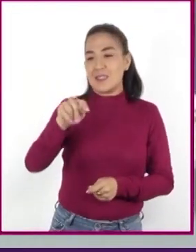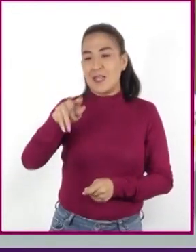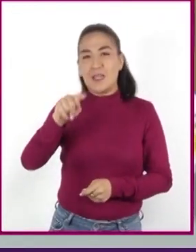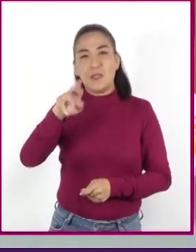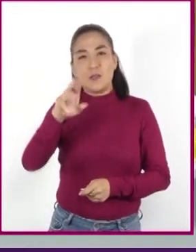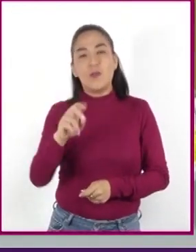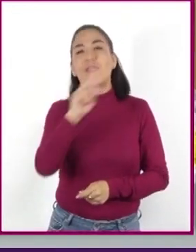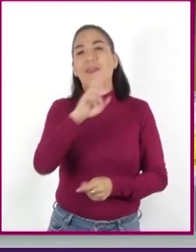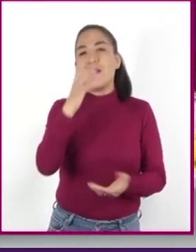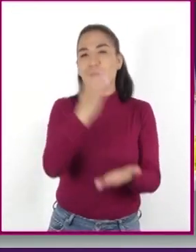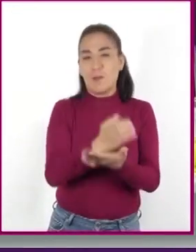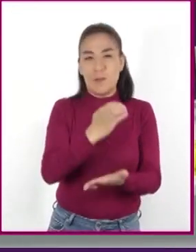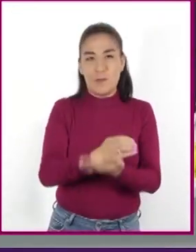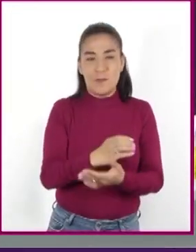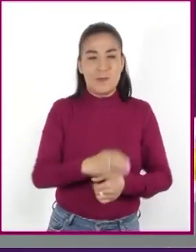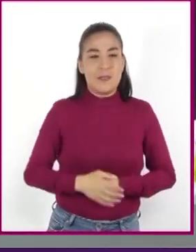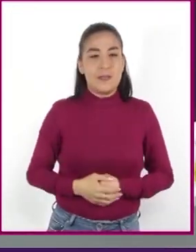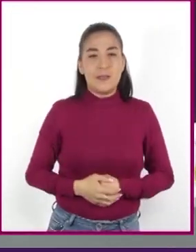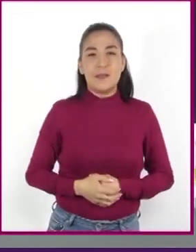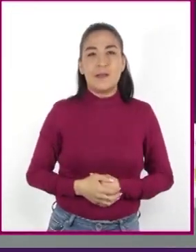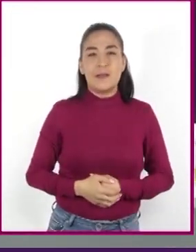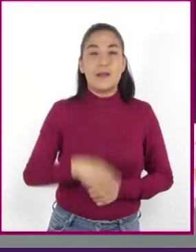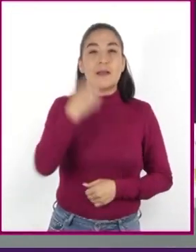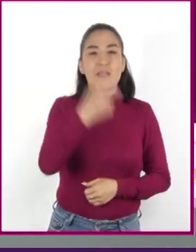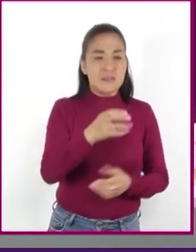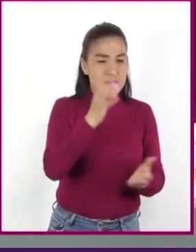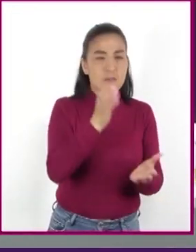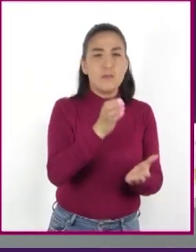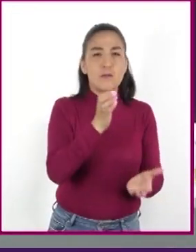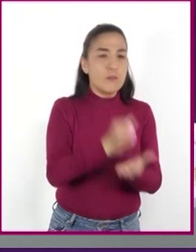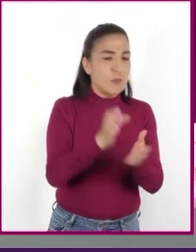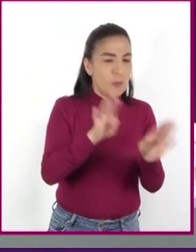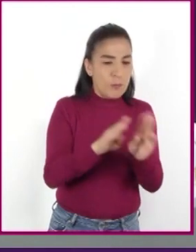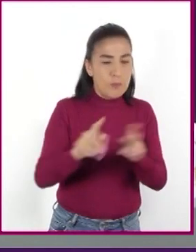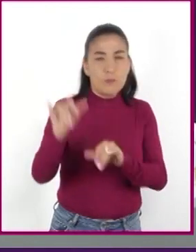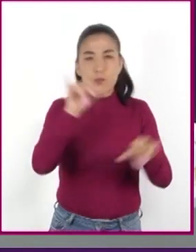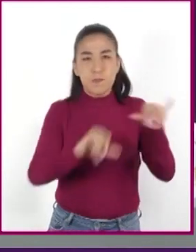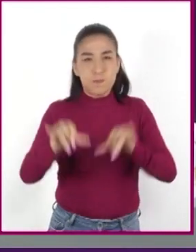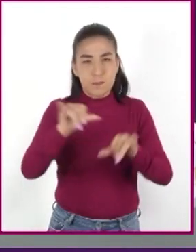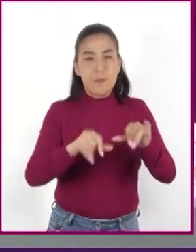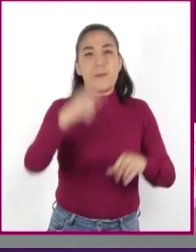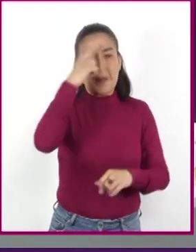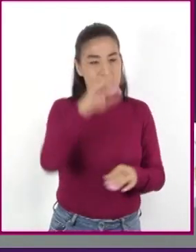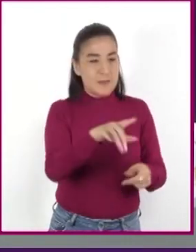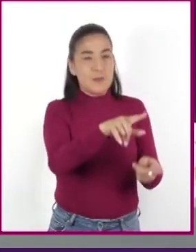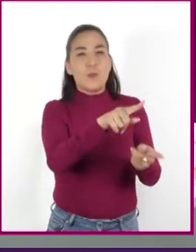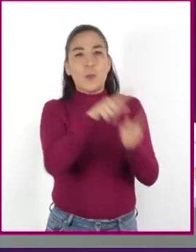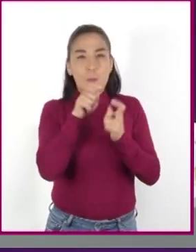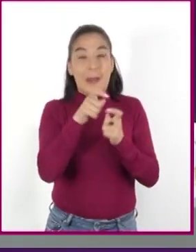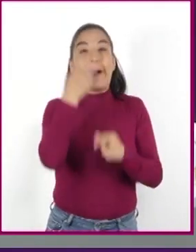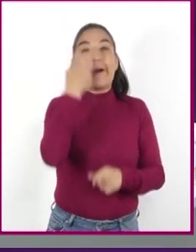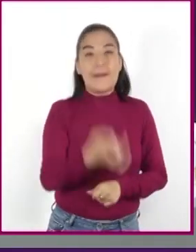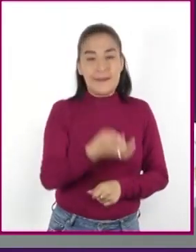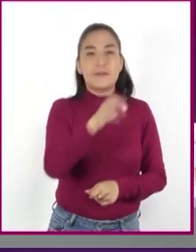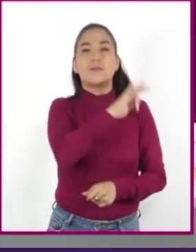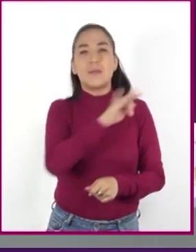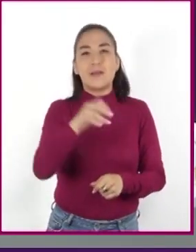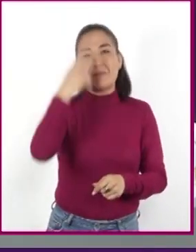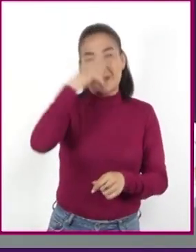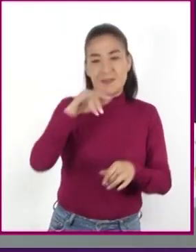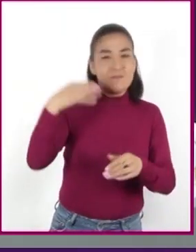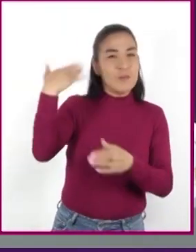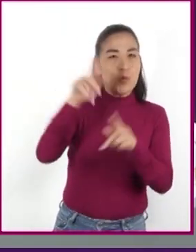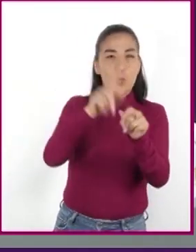de nitrógeno. Esta reacción se lleva a cabo para obtener el nitrato de cobre, que se emplea en los tintes para el